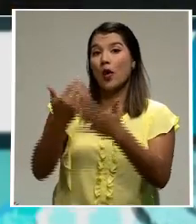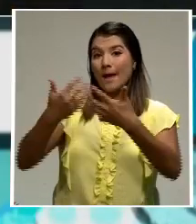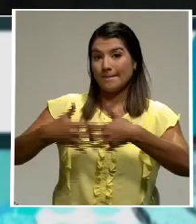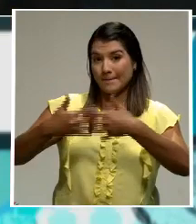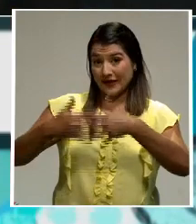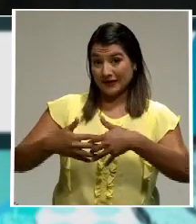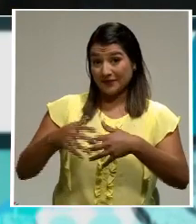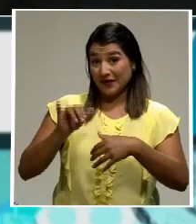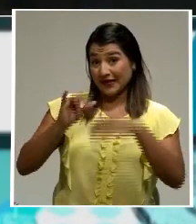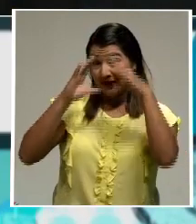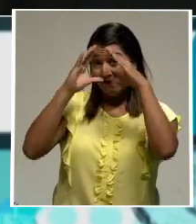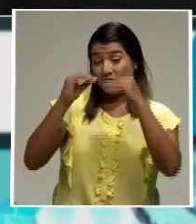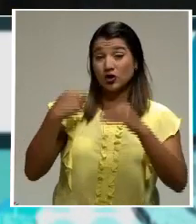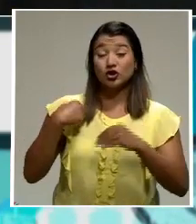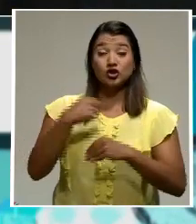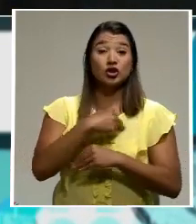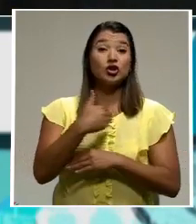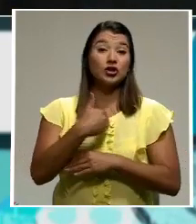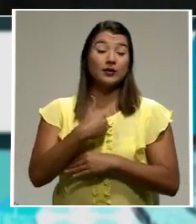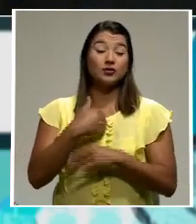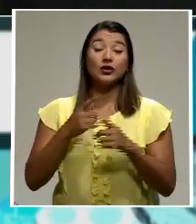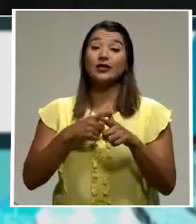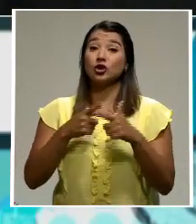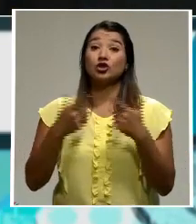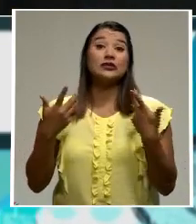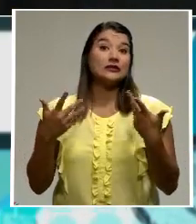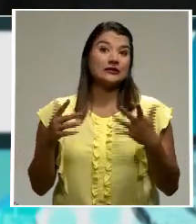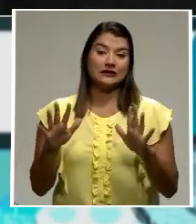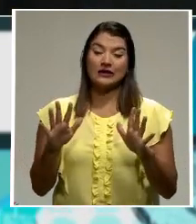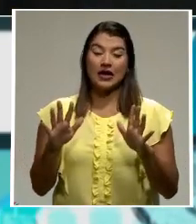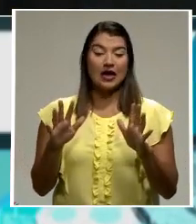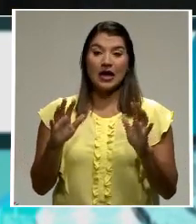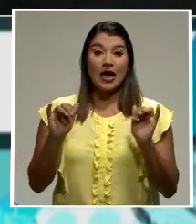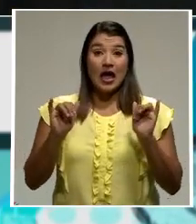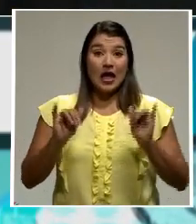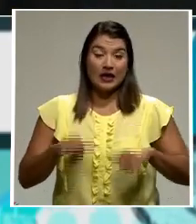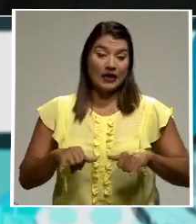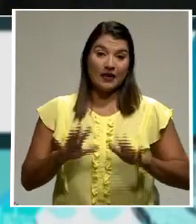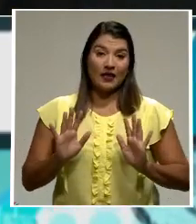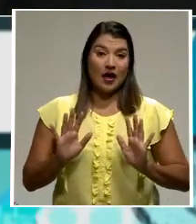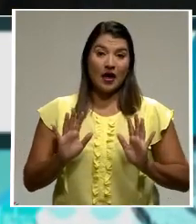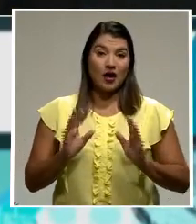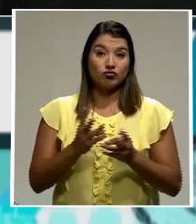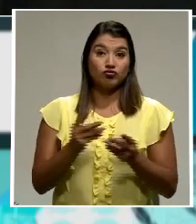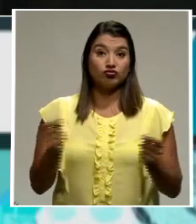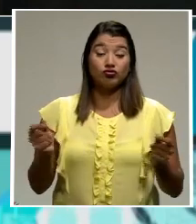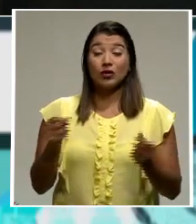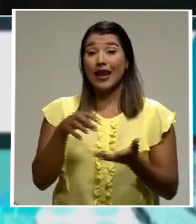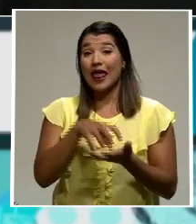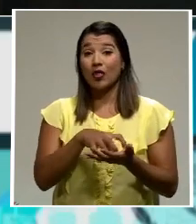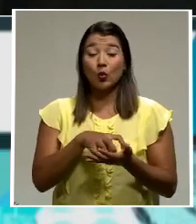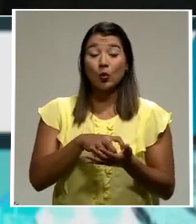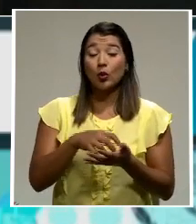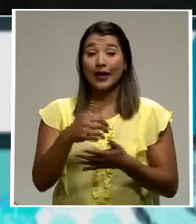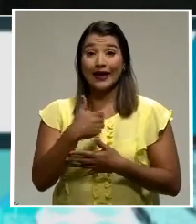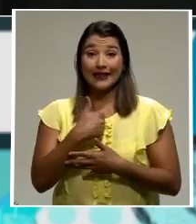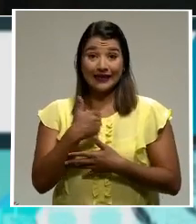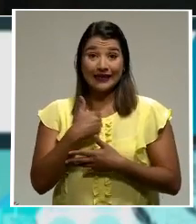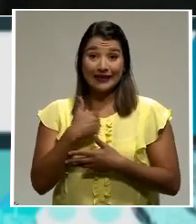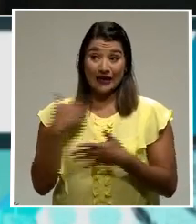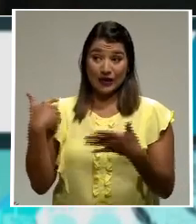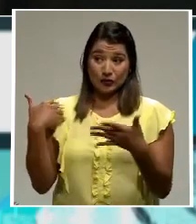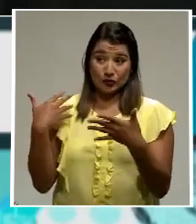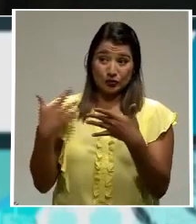esta es la información que tenemos y con esto queda ya de alguna manera subsanada la incertidumbre que había en el último